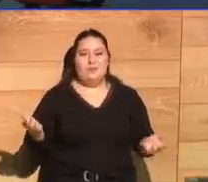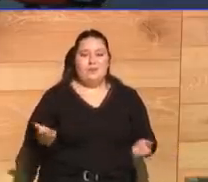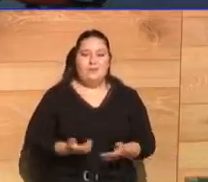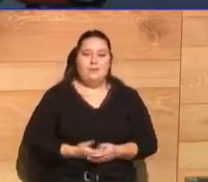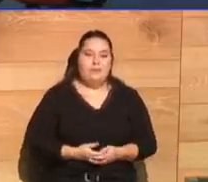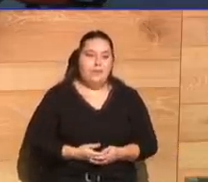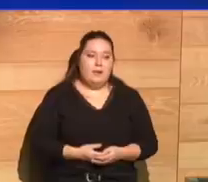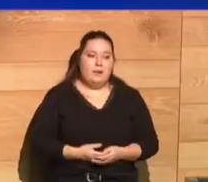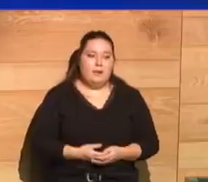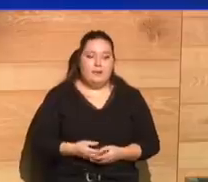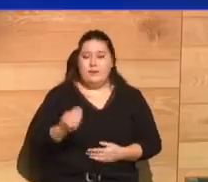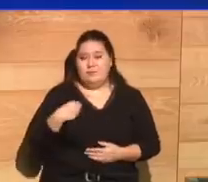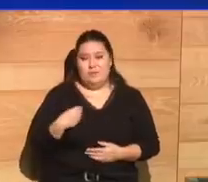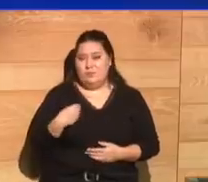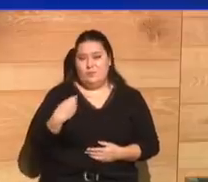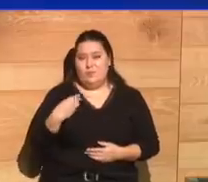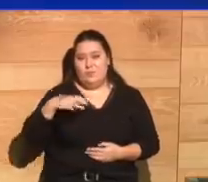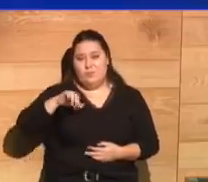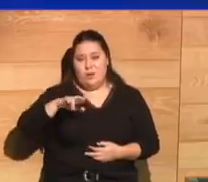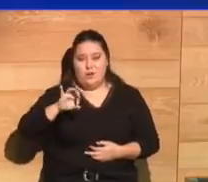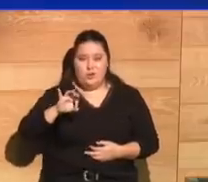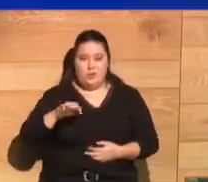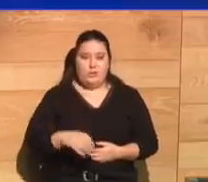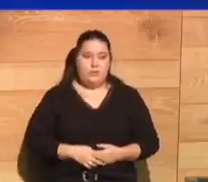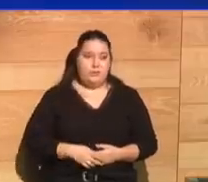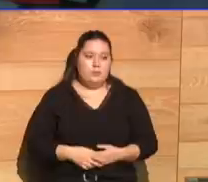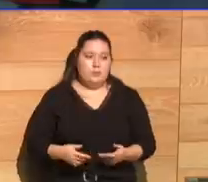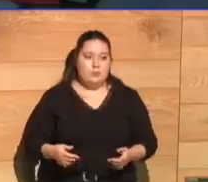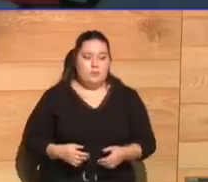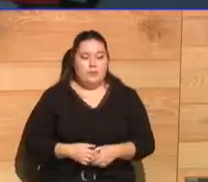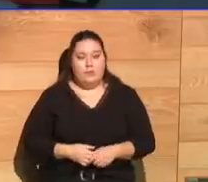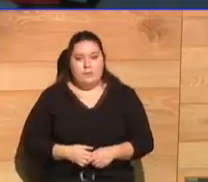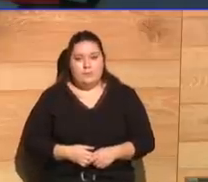era como Mario Pucho y lo va diciendo todo. 1,79. En real. I am sitting.